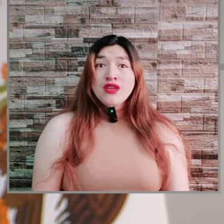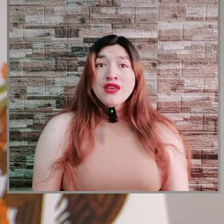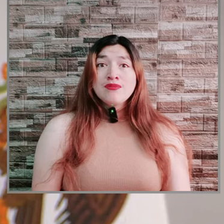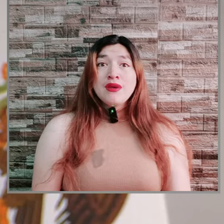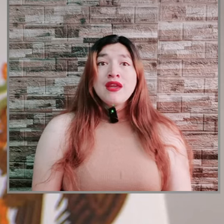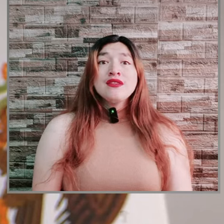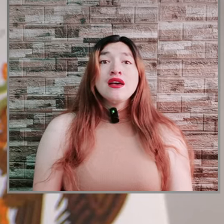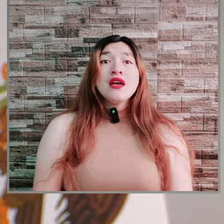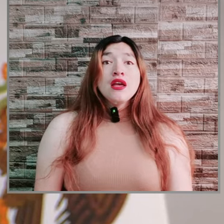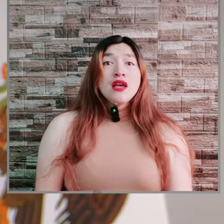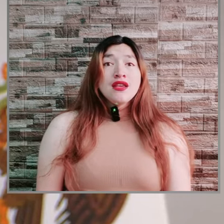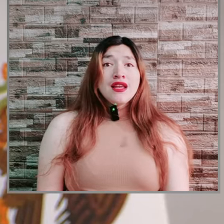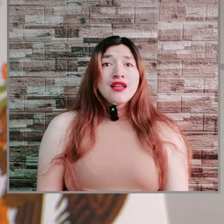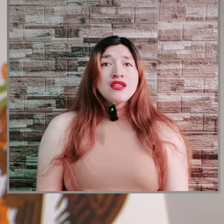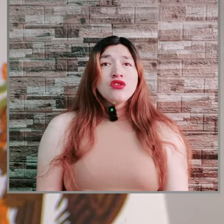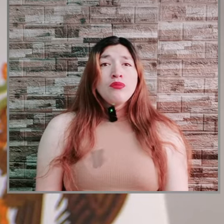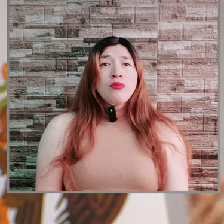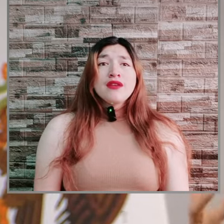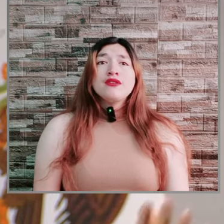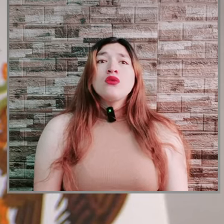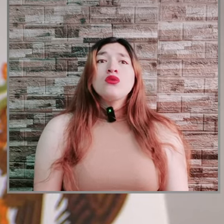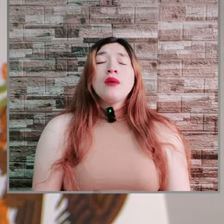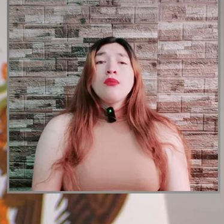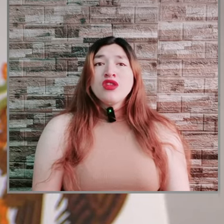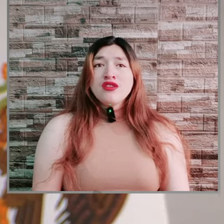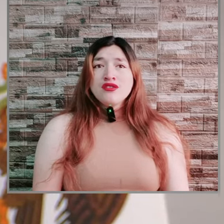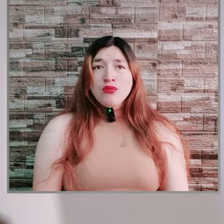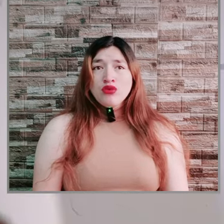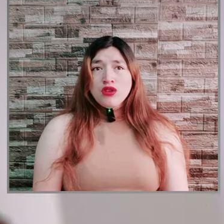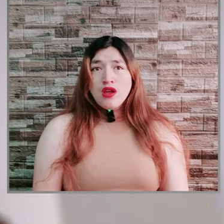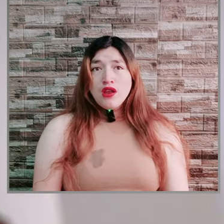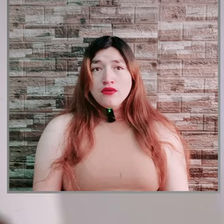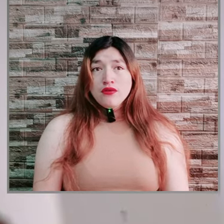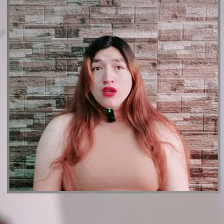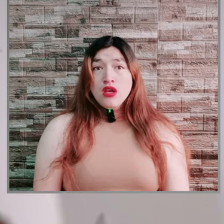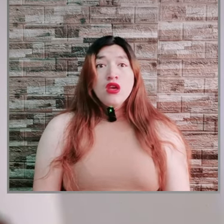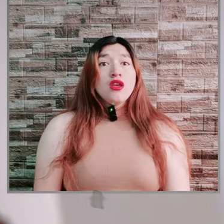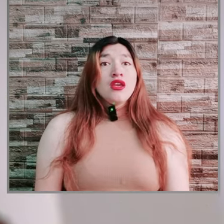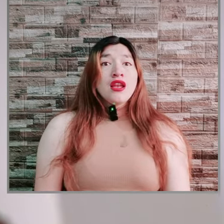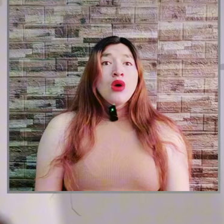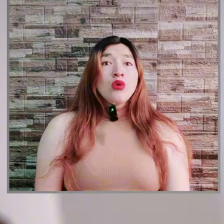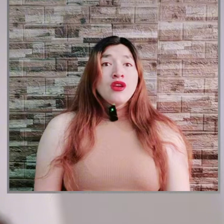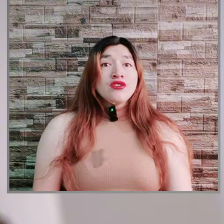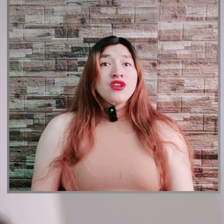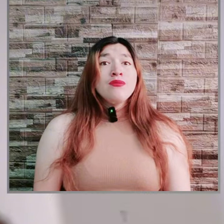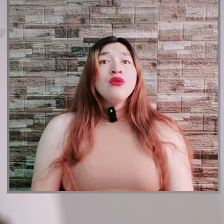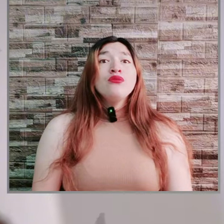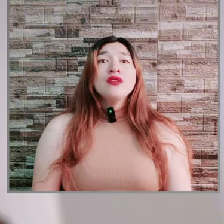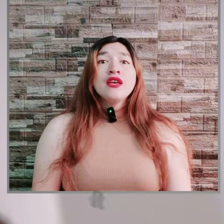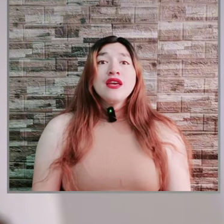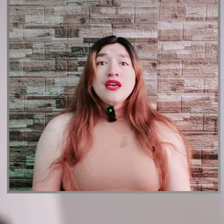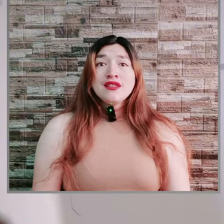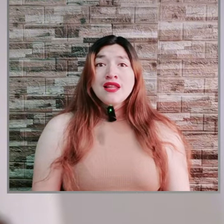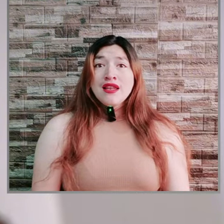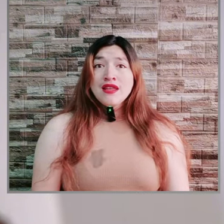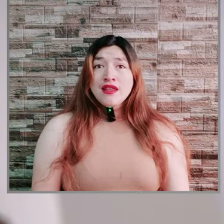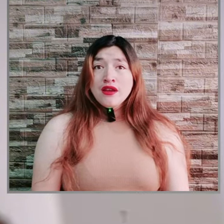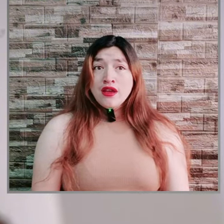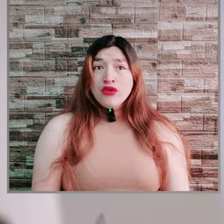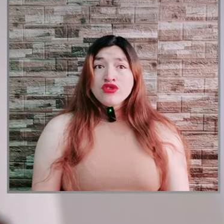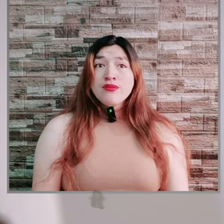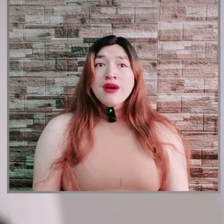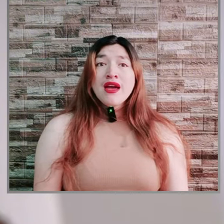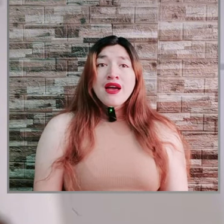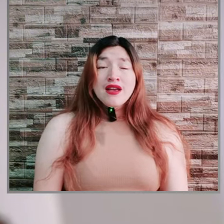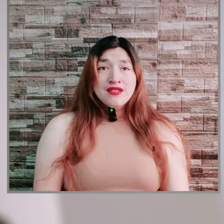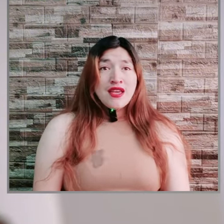orgullo y esperanza, está listo para ser una potencia mundial. Y Claudia Sheinbaum es la líder